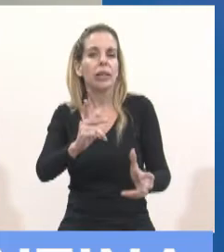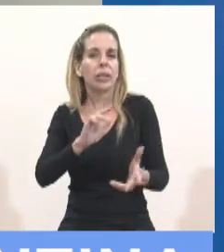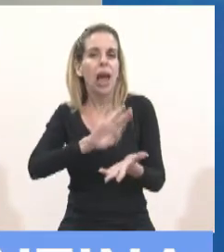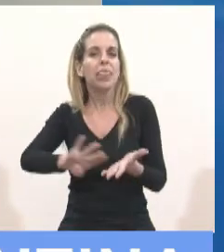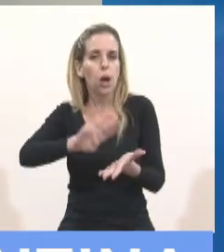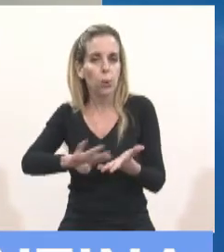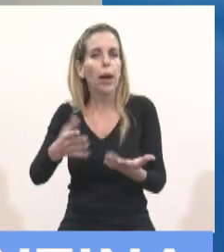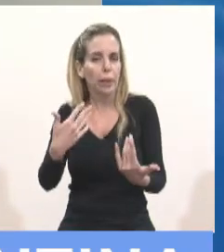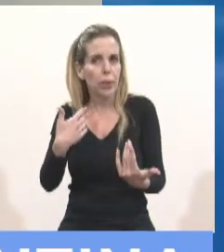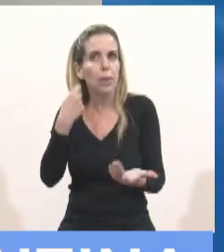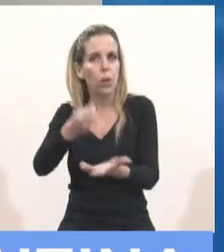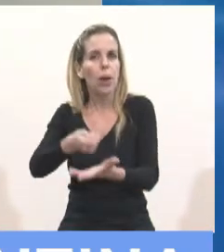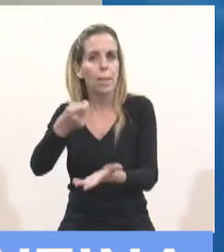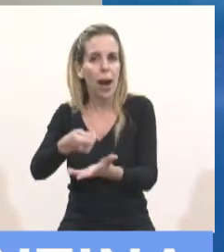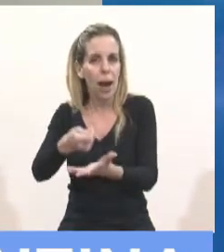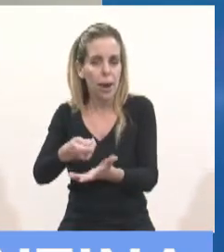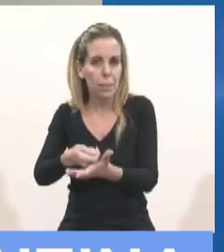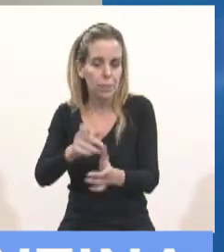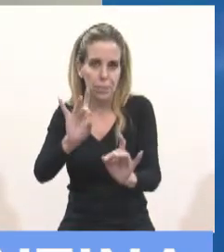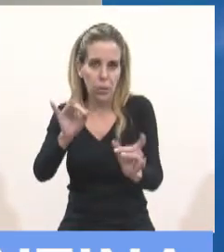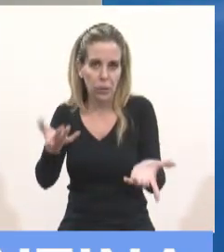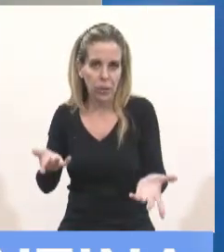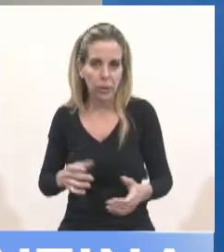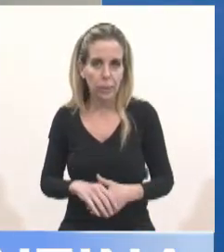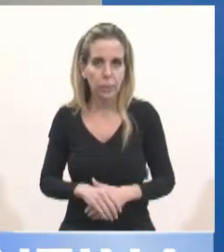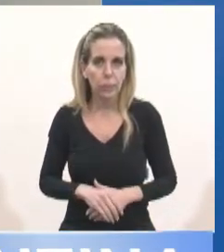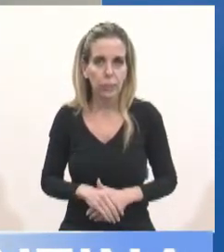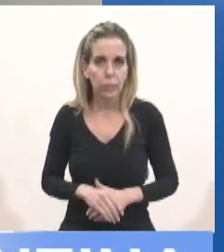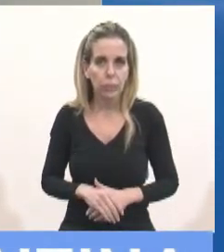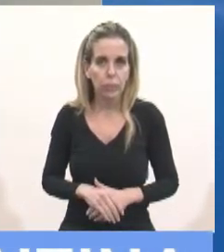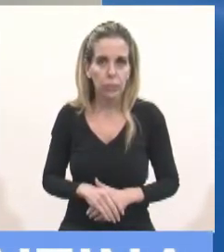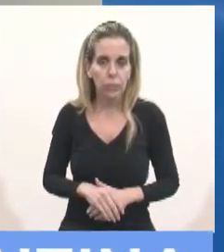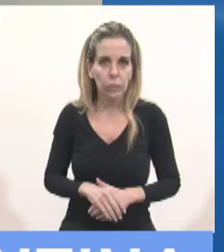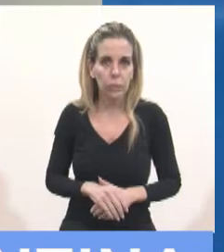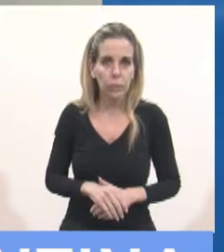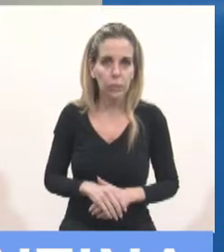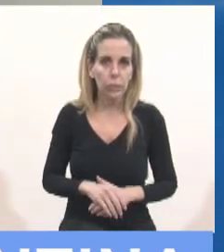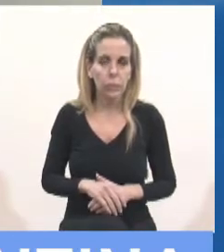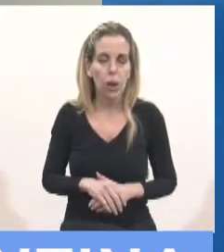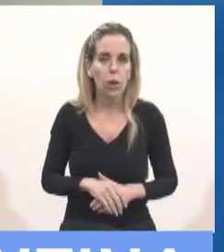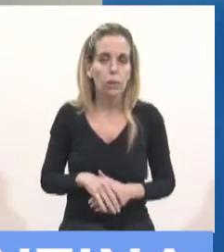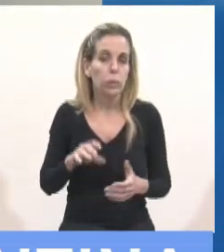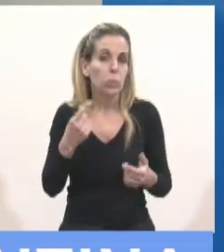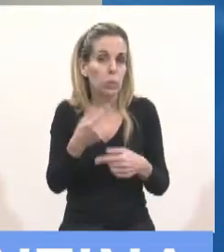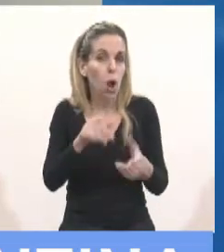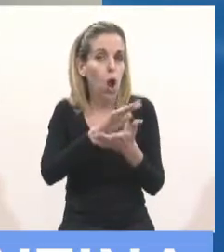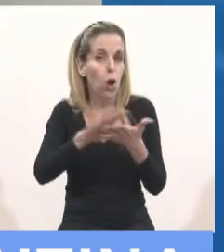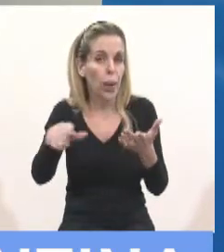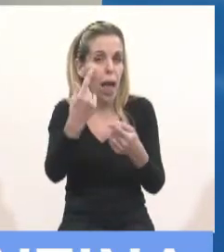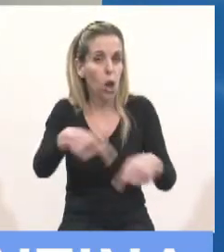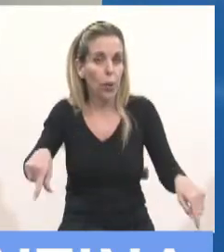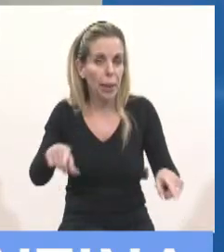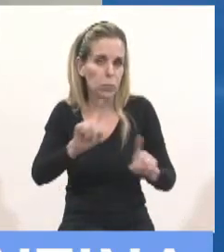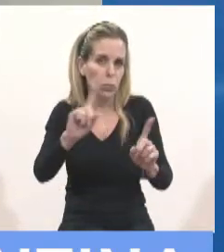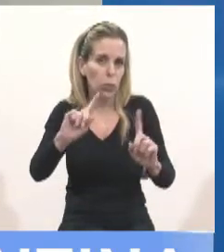poder. Ahora, no era una sorpresa, ni era una novedad, ni era algo que ellos no